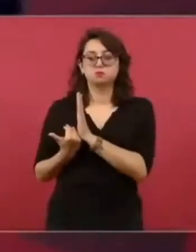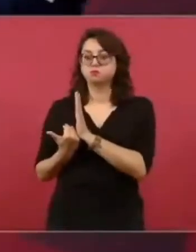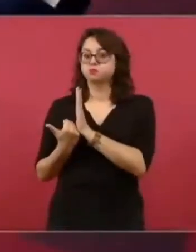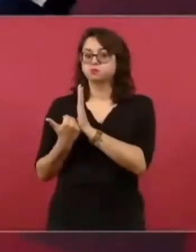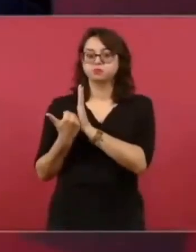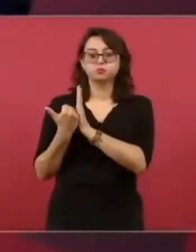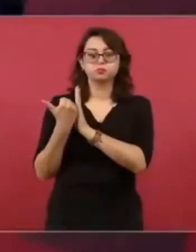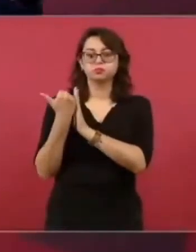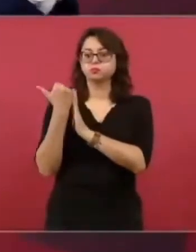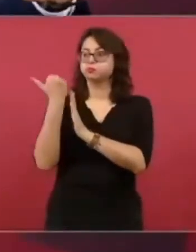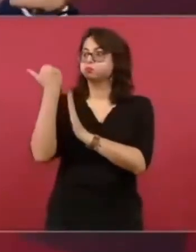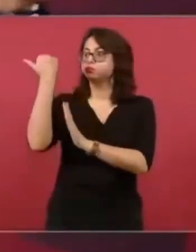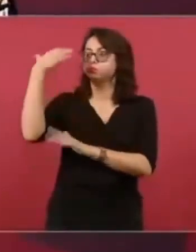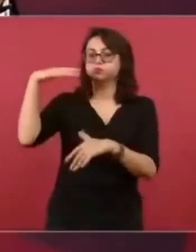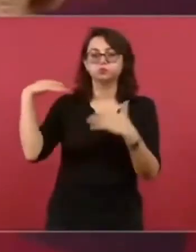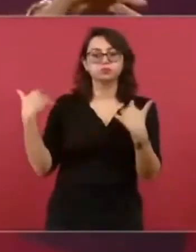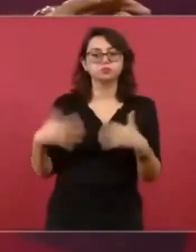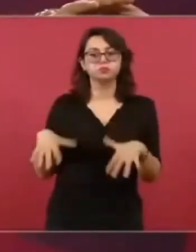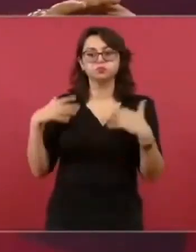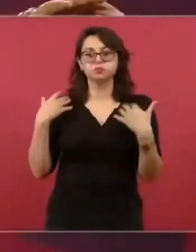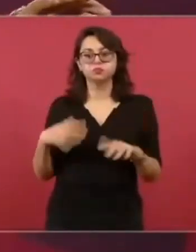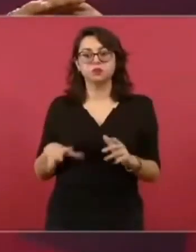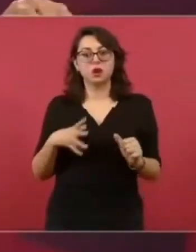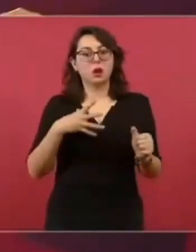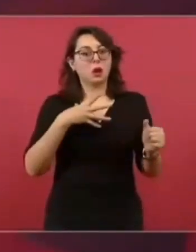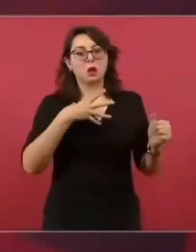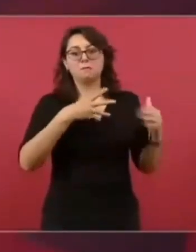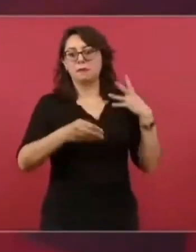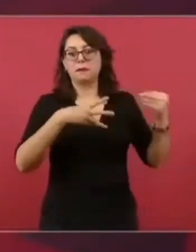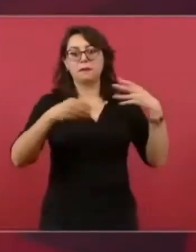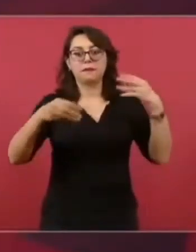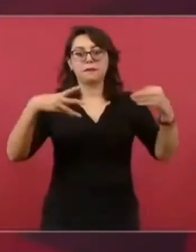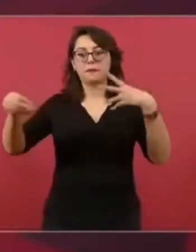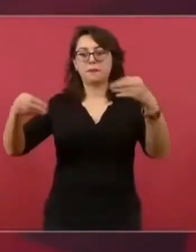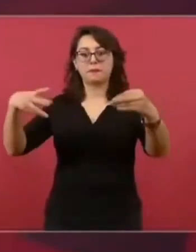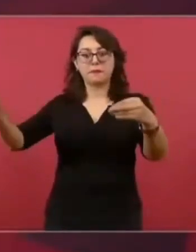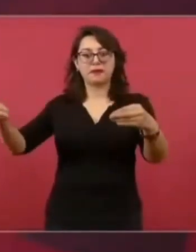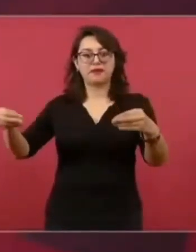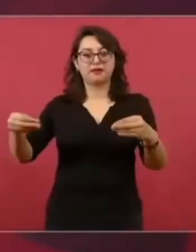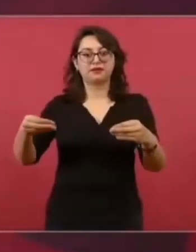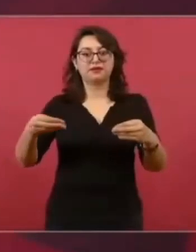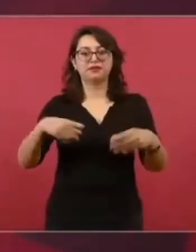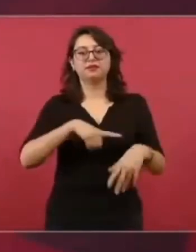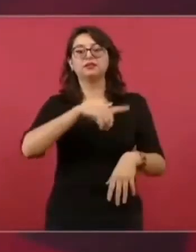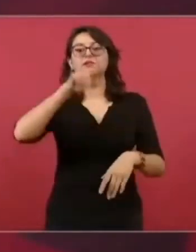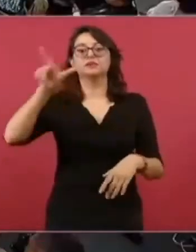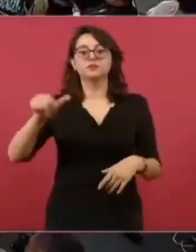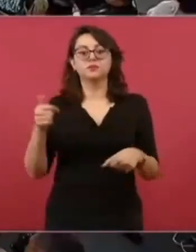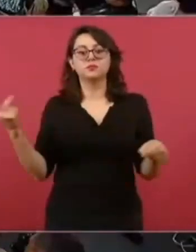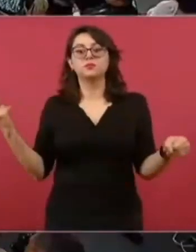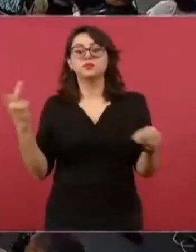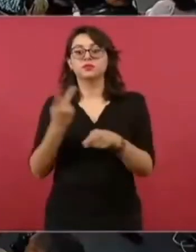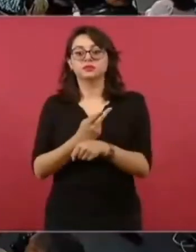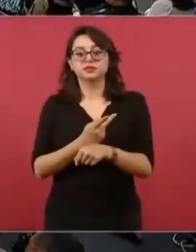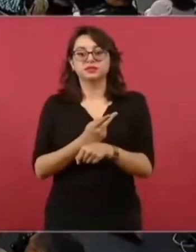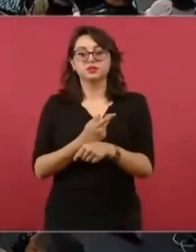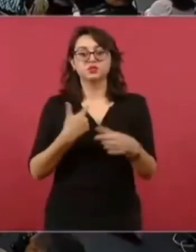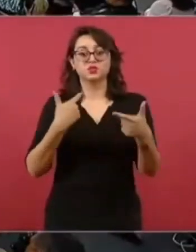la difundieron, y por eso el señor Alarraqui y